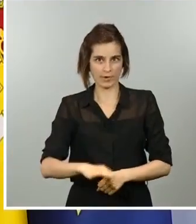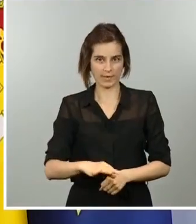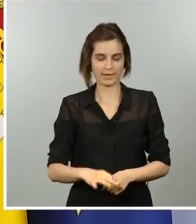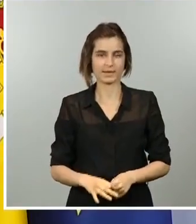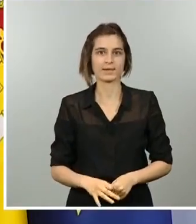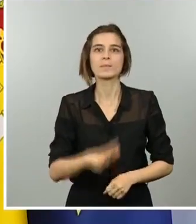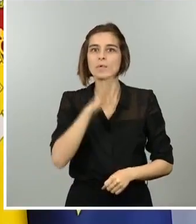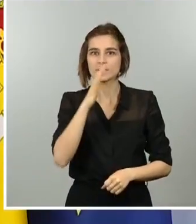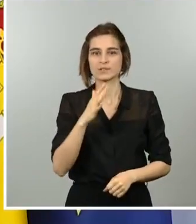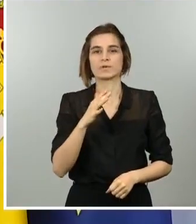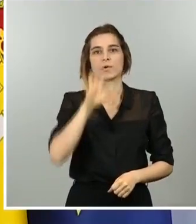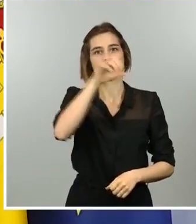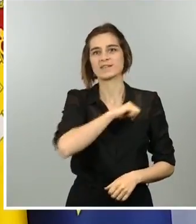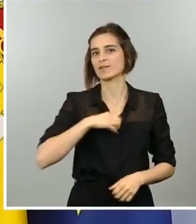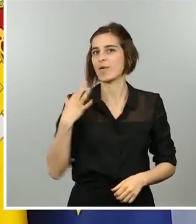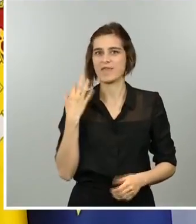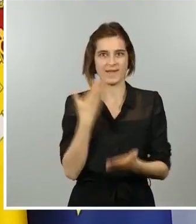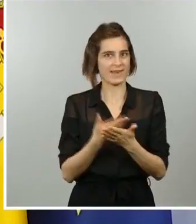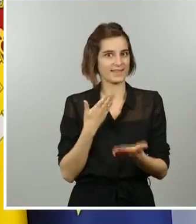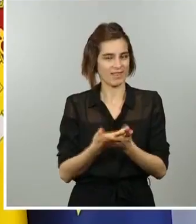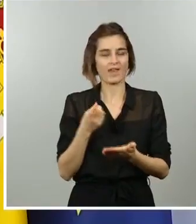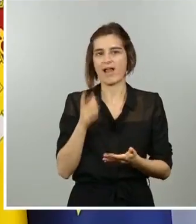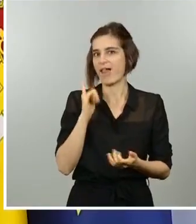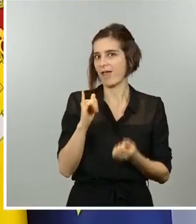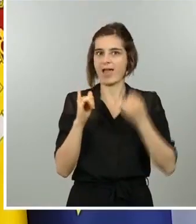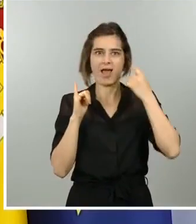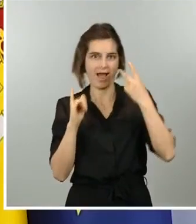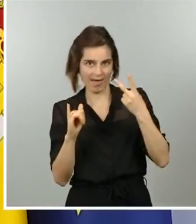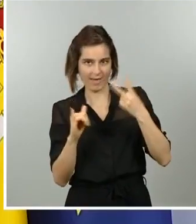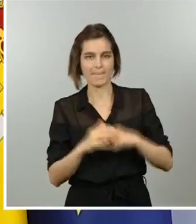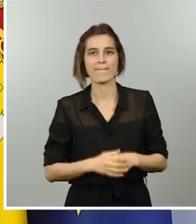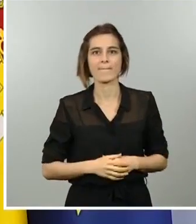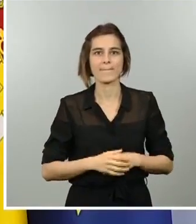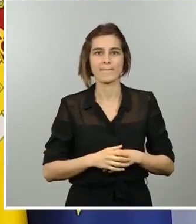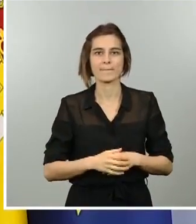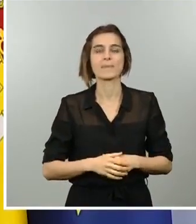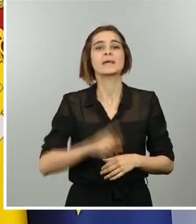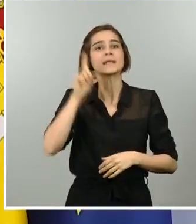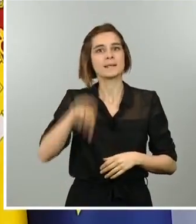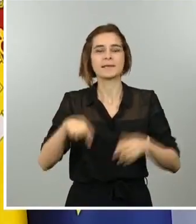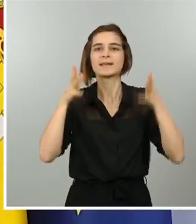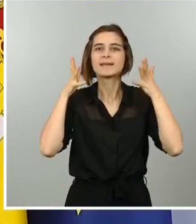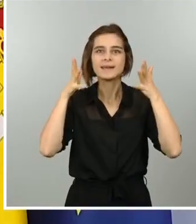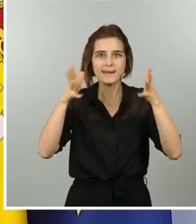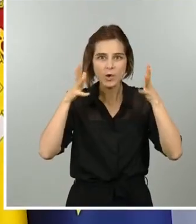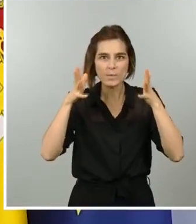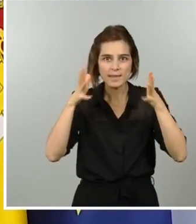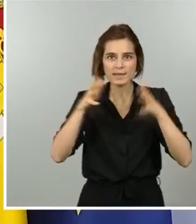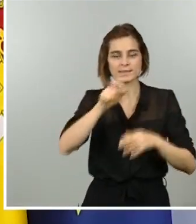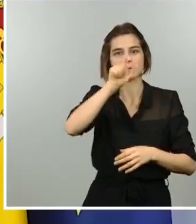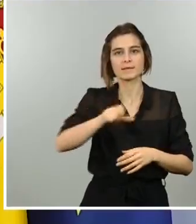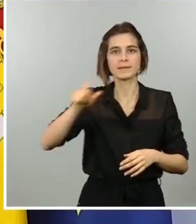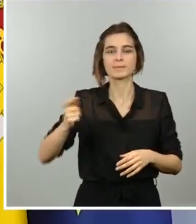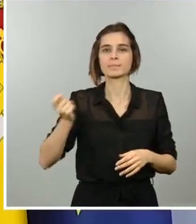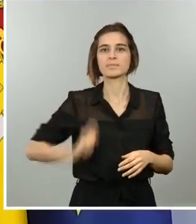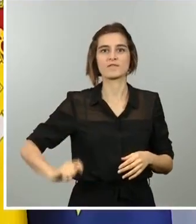rebrote. También se recomienda que se mantengan los dispositivos, se mantenga el número de profesionales sanitarios en